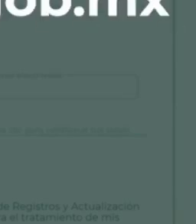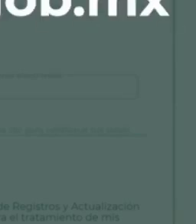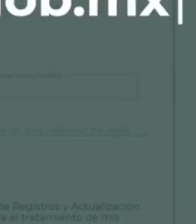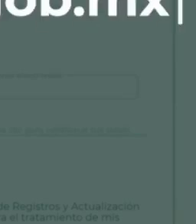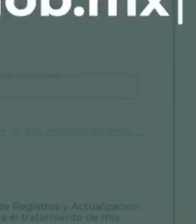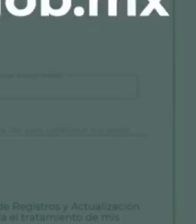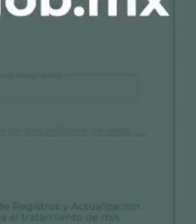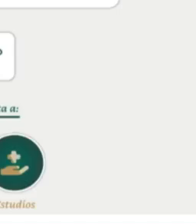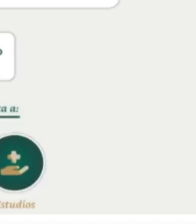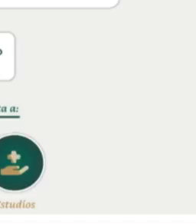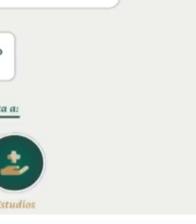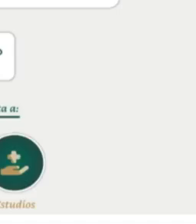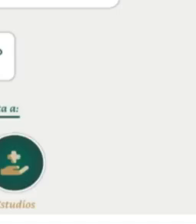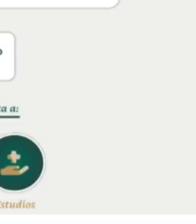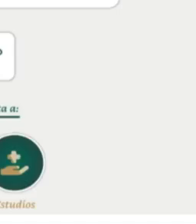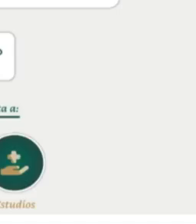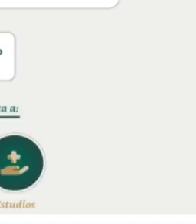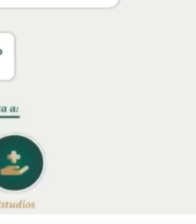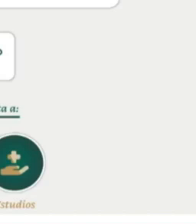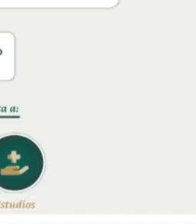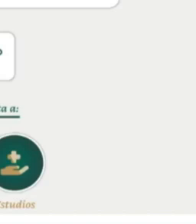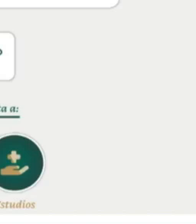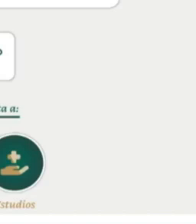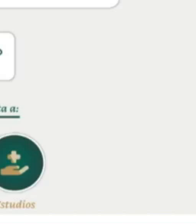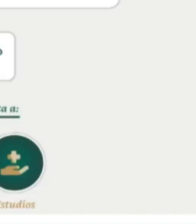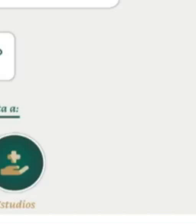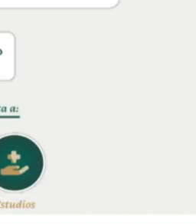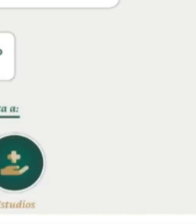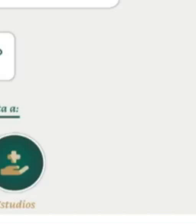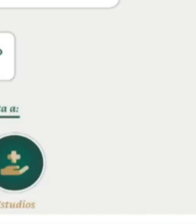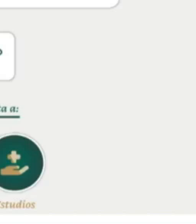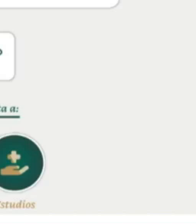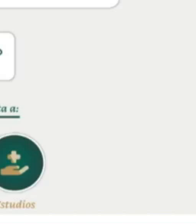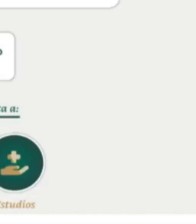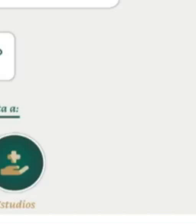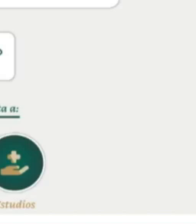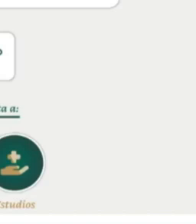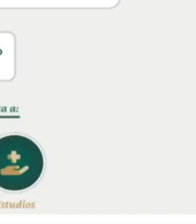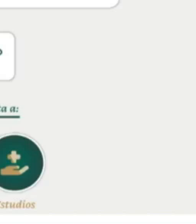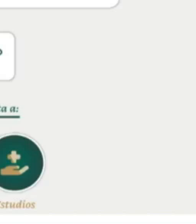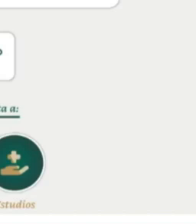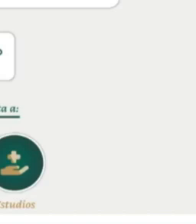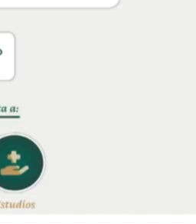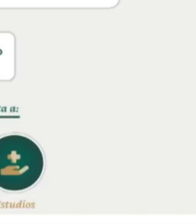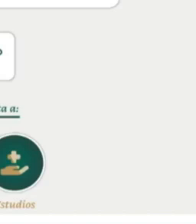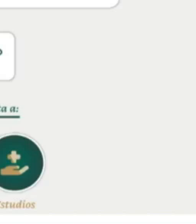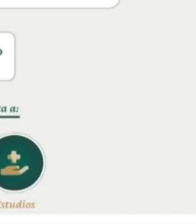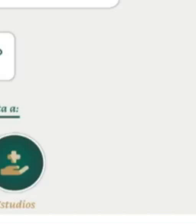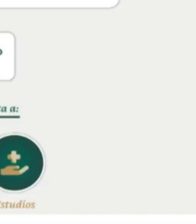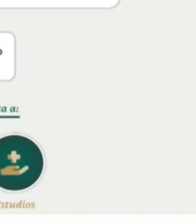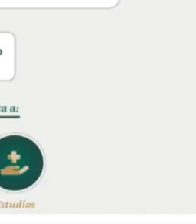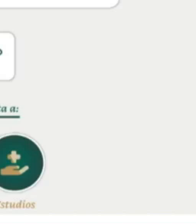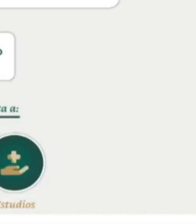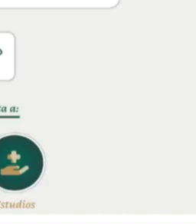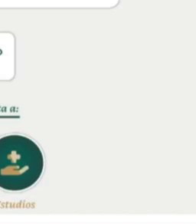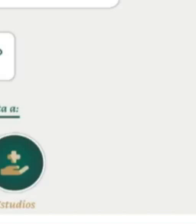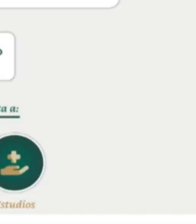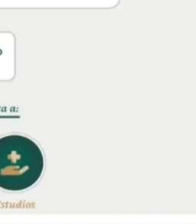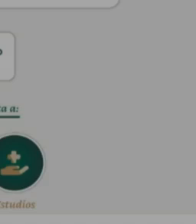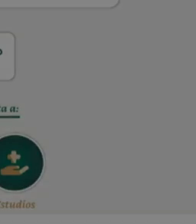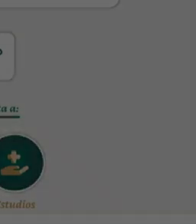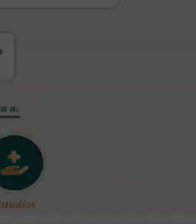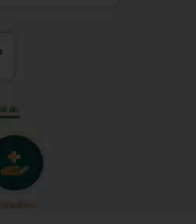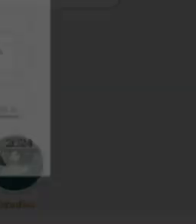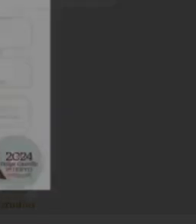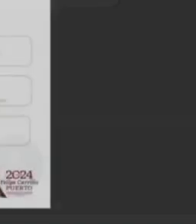registro.imsbienestar.gob.mx. Una vez finalizado el registro, el beneficiario tendrá acceso a su perfil dentro de la plataforma. Ahí podrá descargar